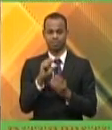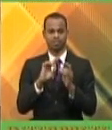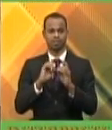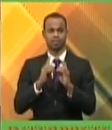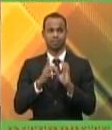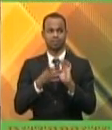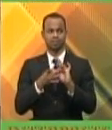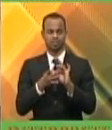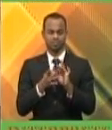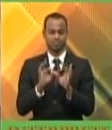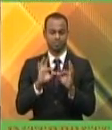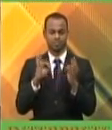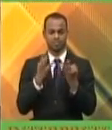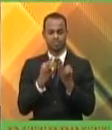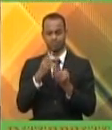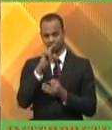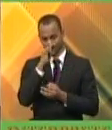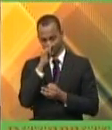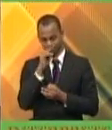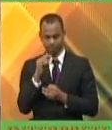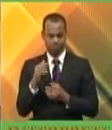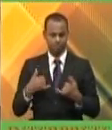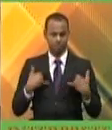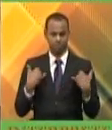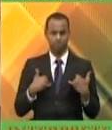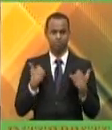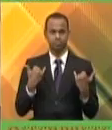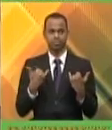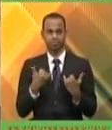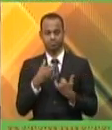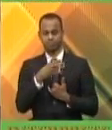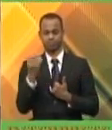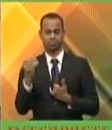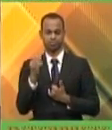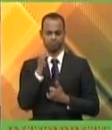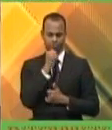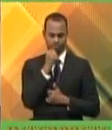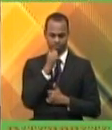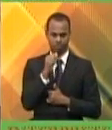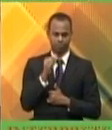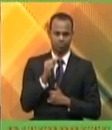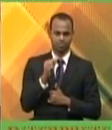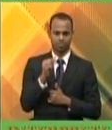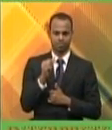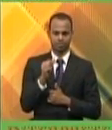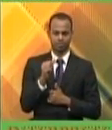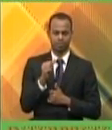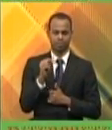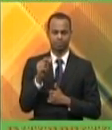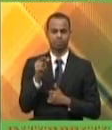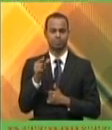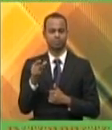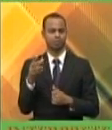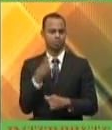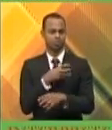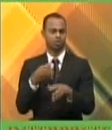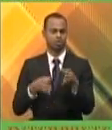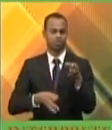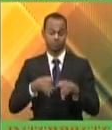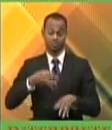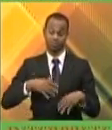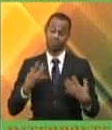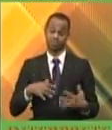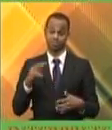de familia niñez adolescencia y género del poder judicial estamos hablando de poder